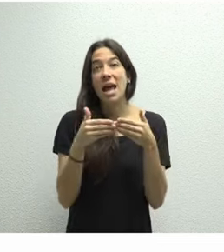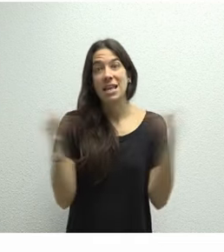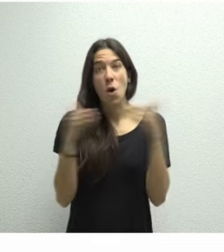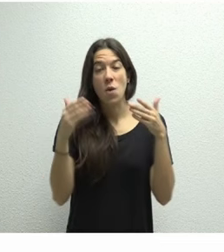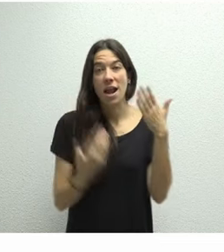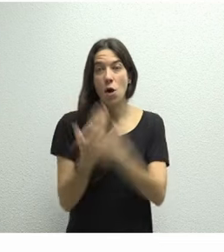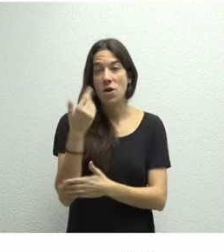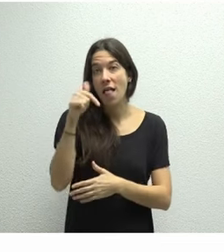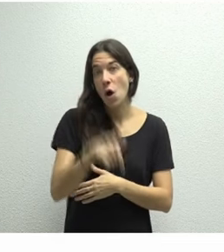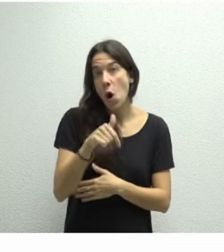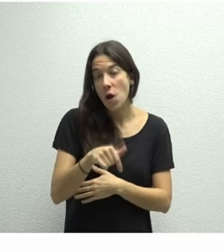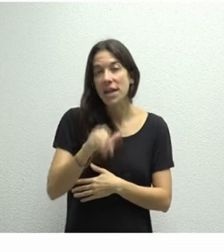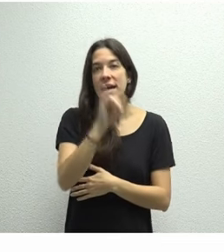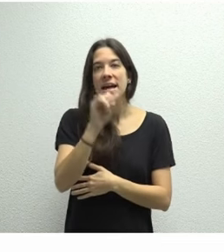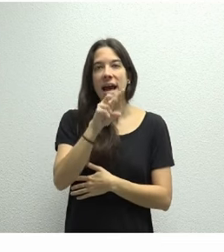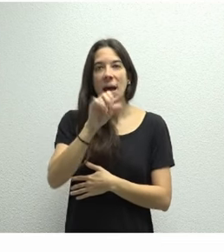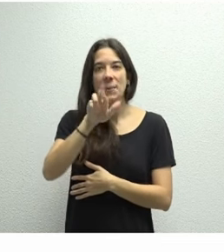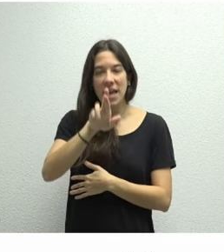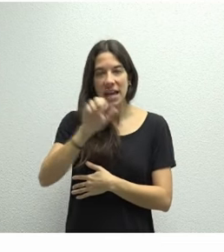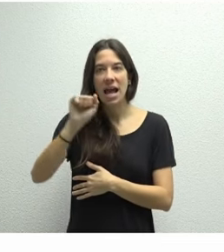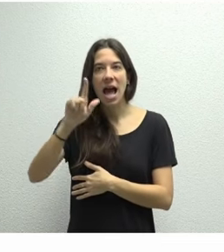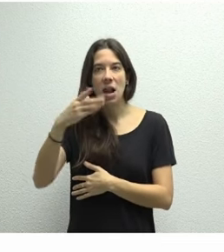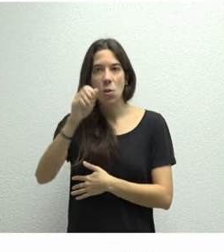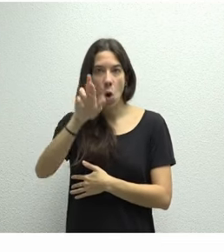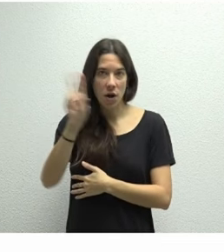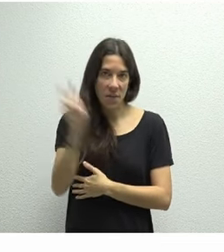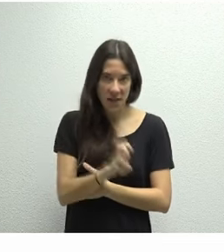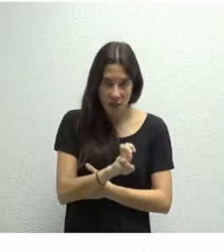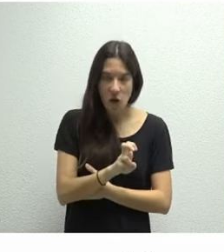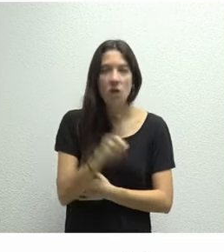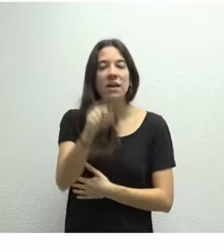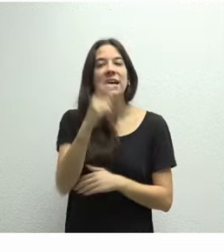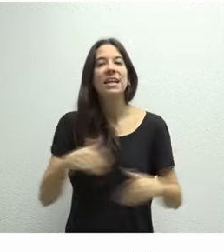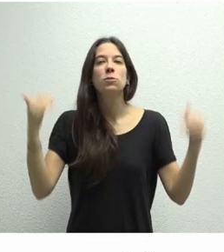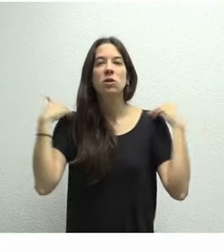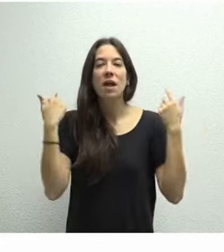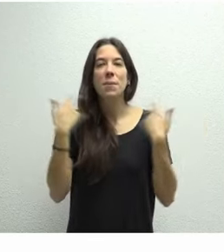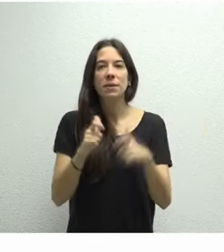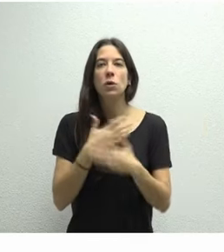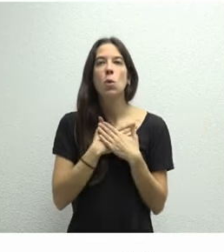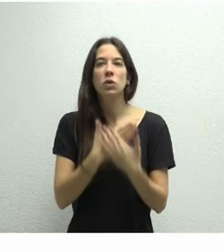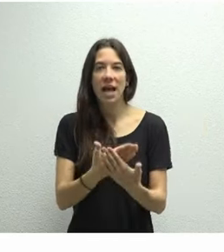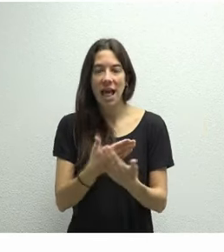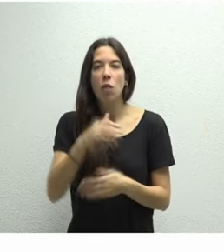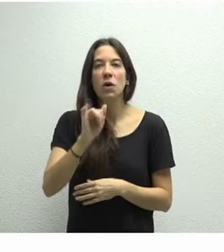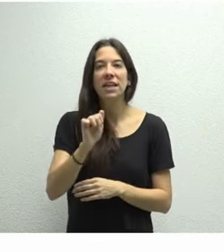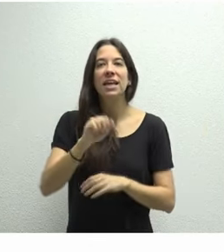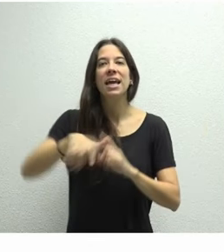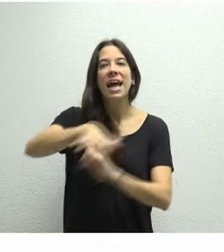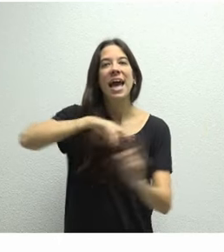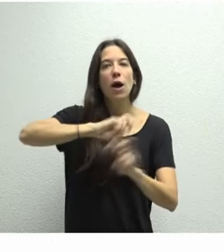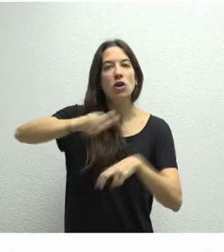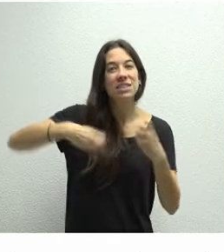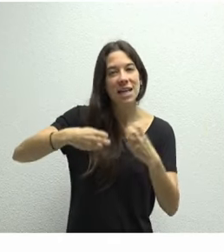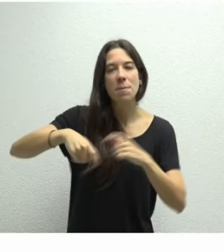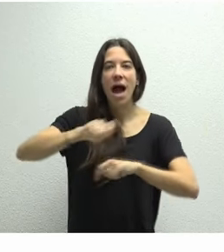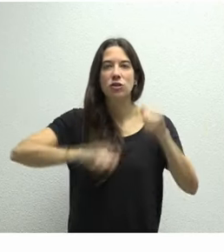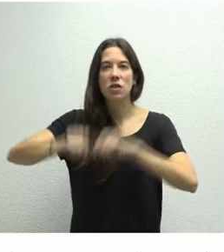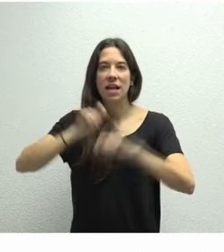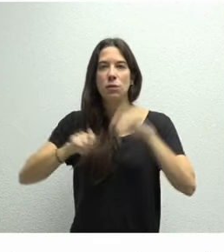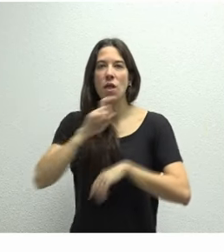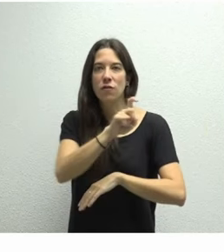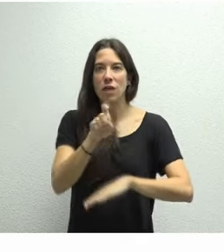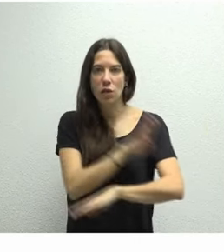nosotros hoy a Javier albor que es responsable del departamento de voluntariado y ecosistema asociativo de la fundación